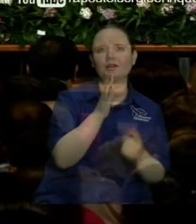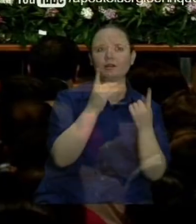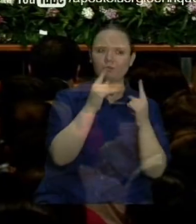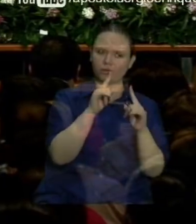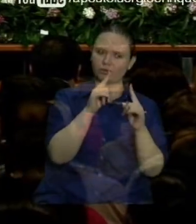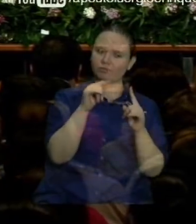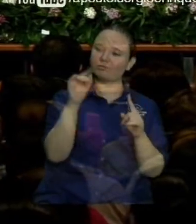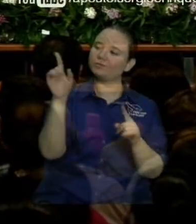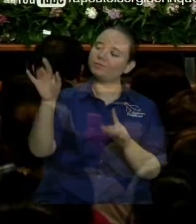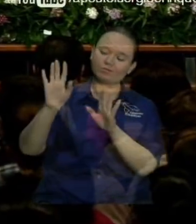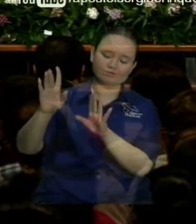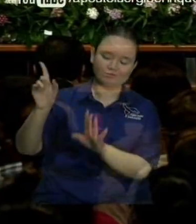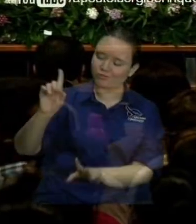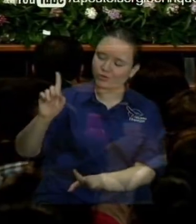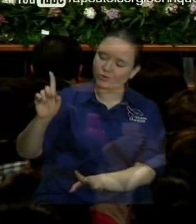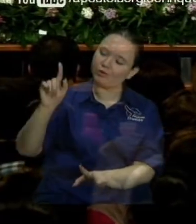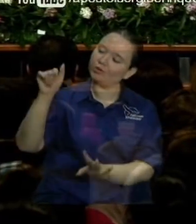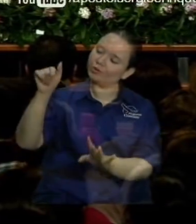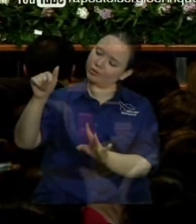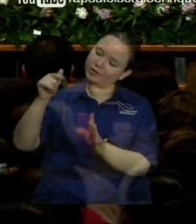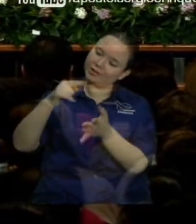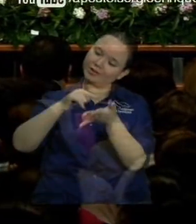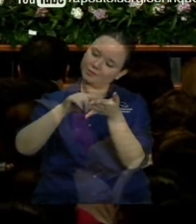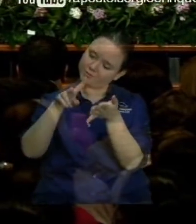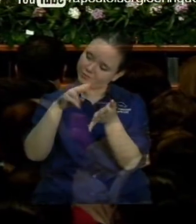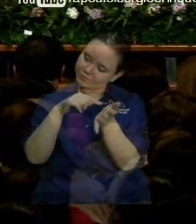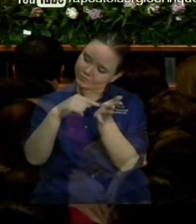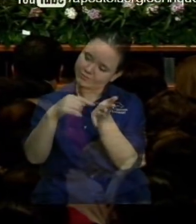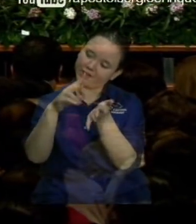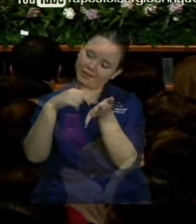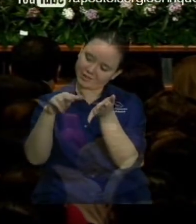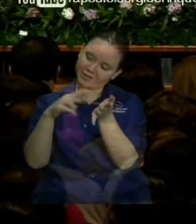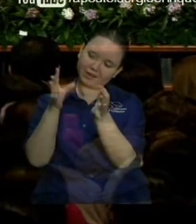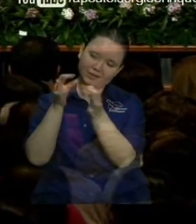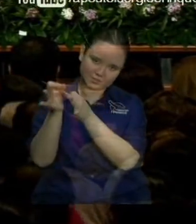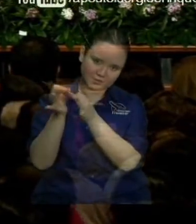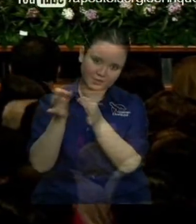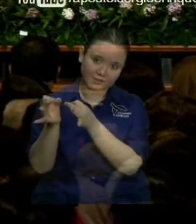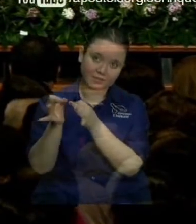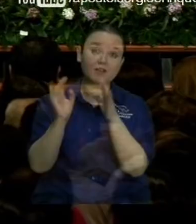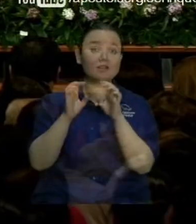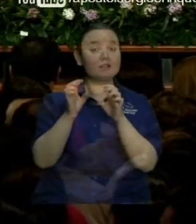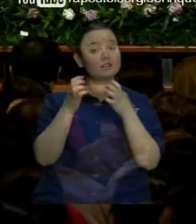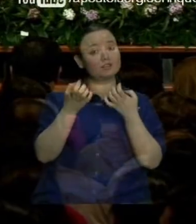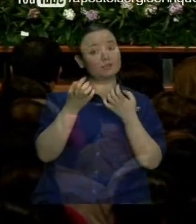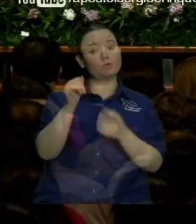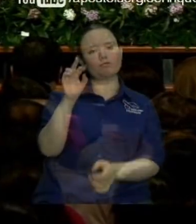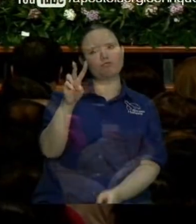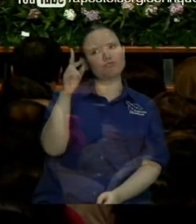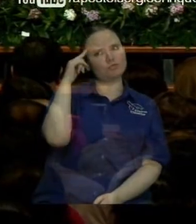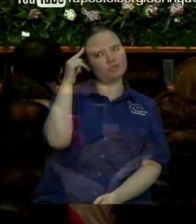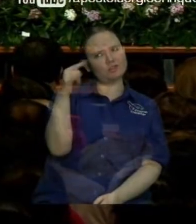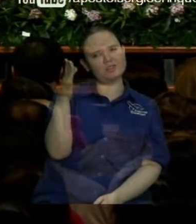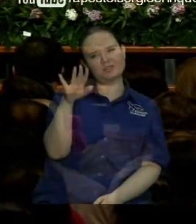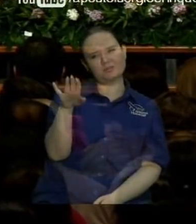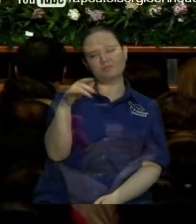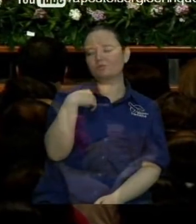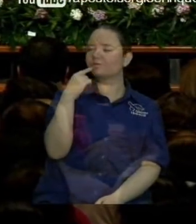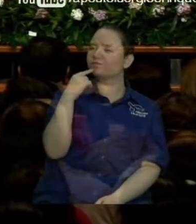empezó a decir, no, mire aquí lo que dice, me empezó a inducir. Y entonces yo como a los dos días llegué y le dije,